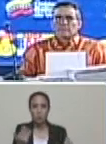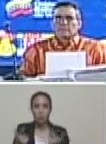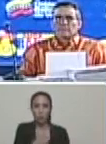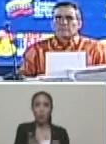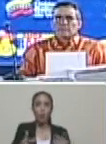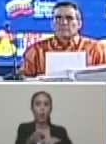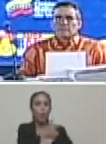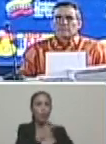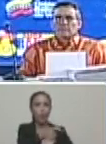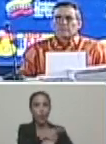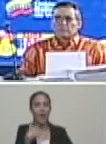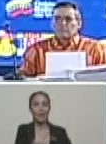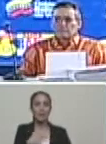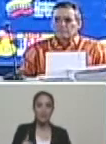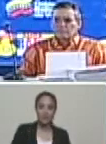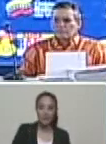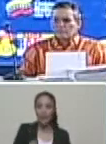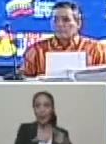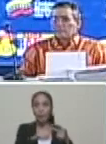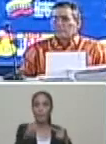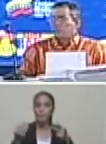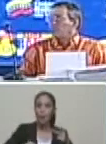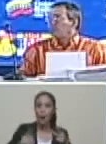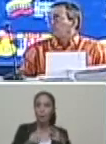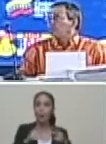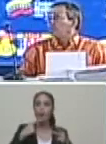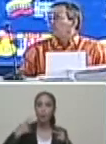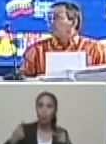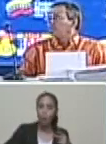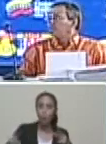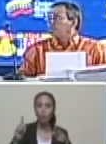el gobierno de China, con el gobierno de